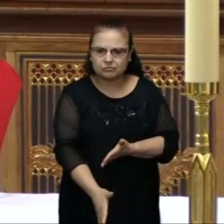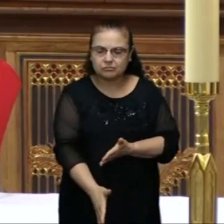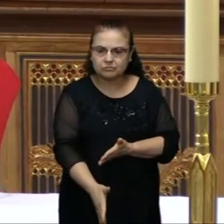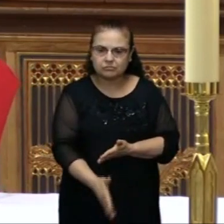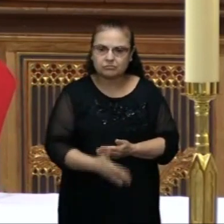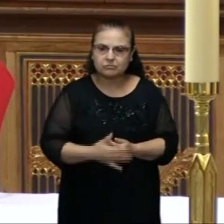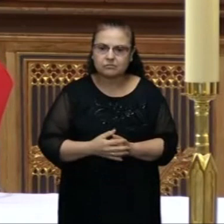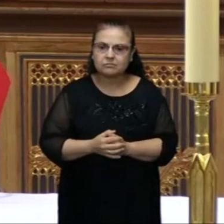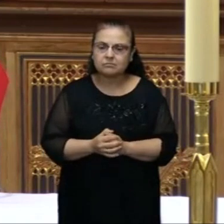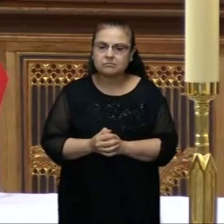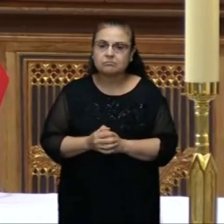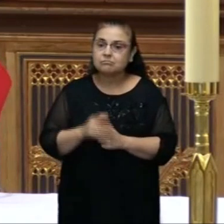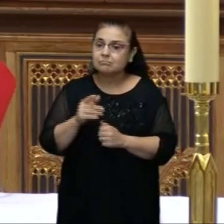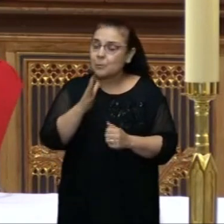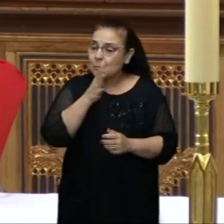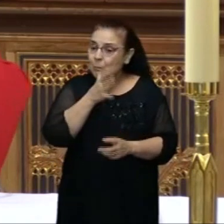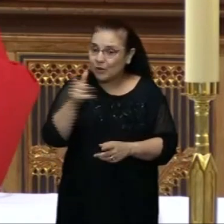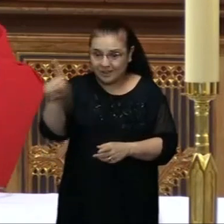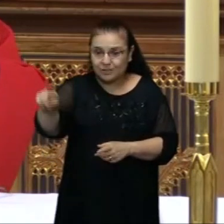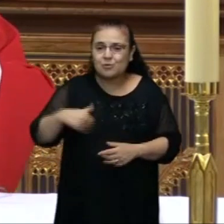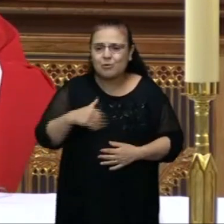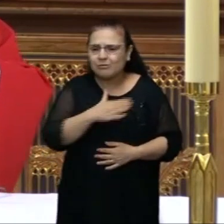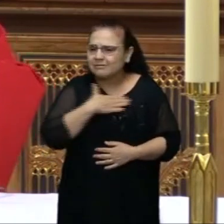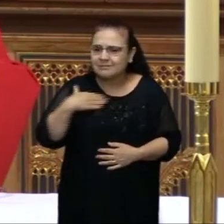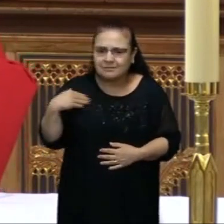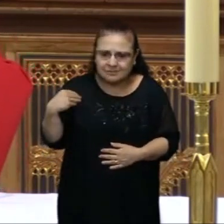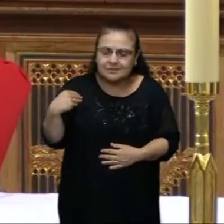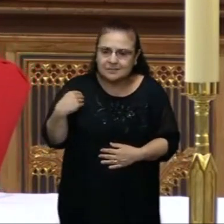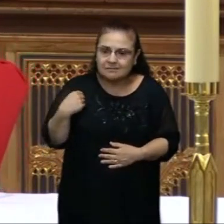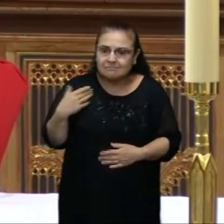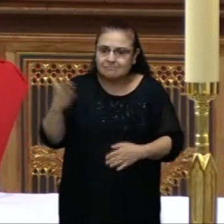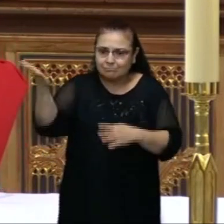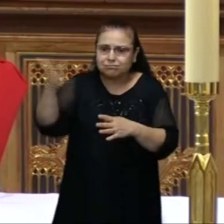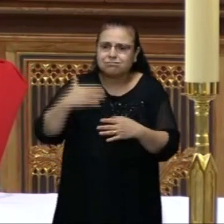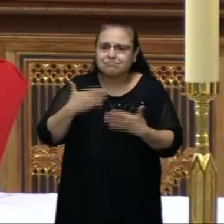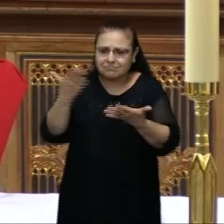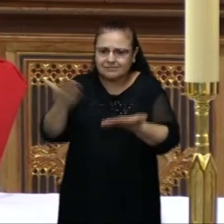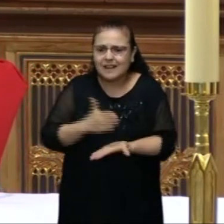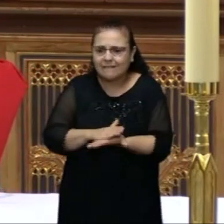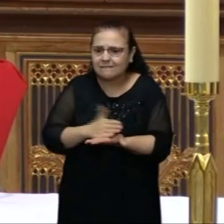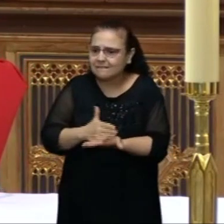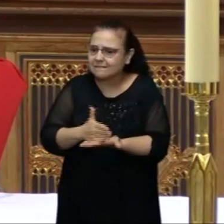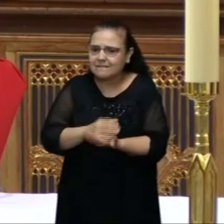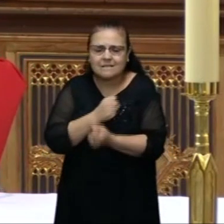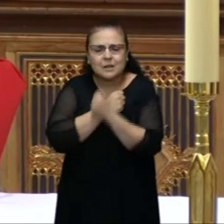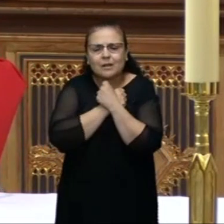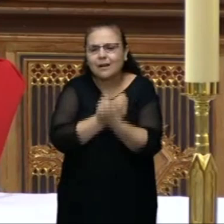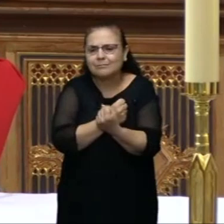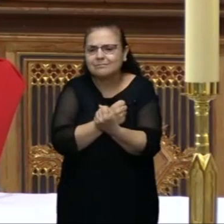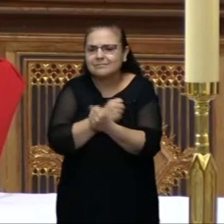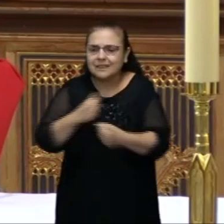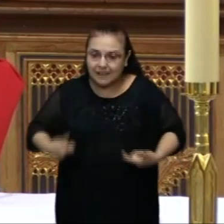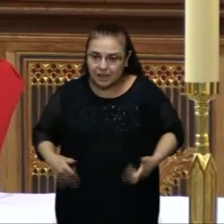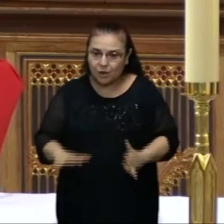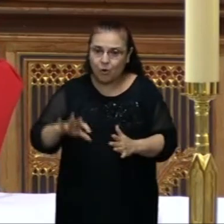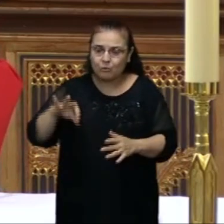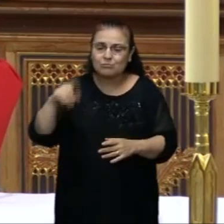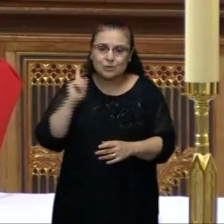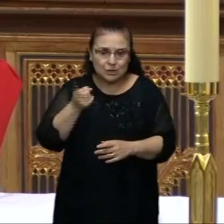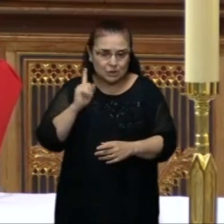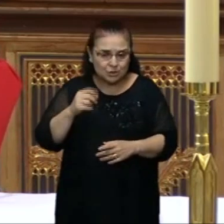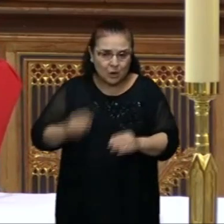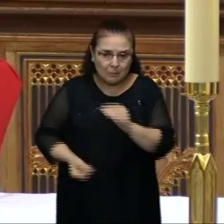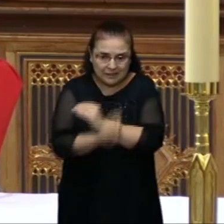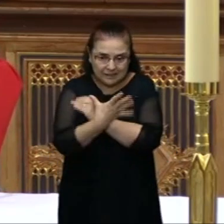y Eterno, porque has querido ser, por medio de tu amado Hijo, no solo el creador del género